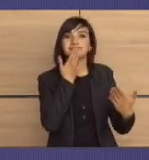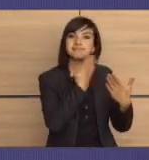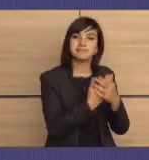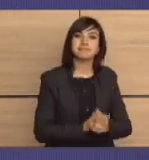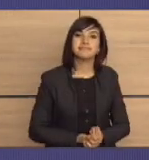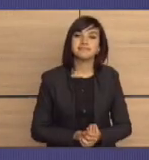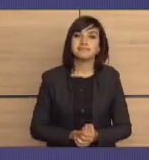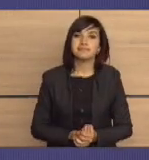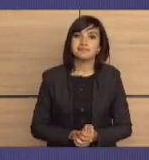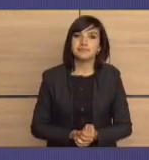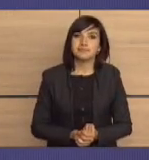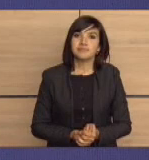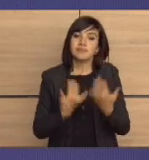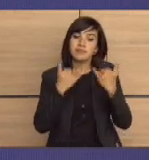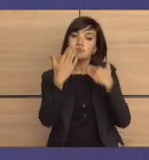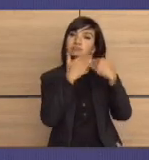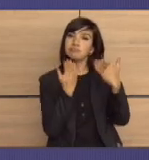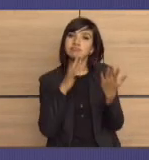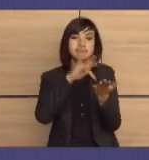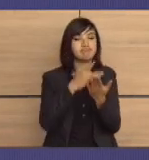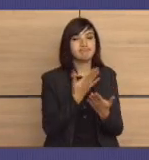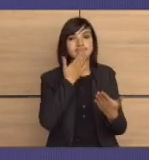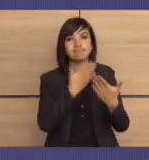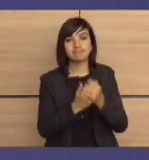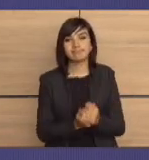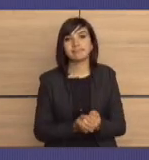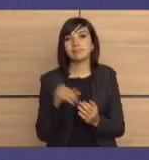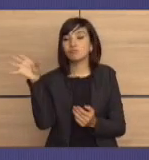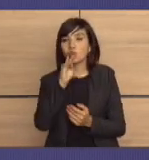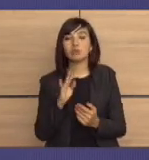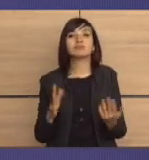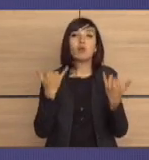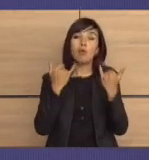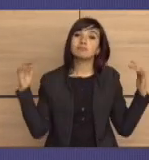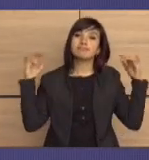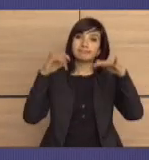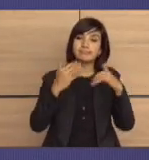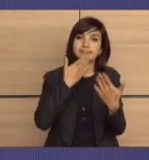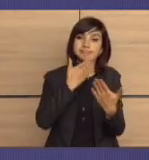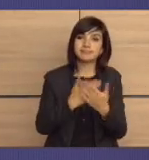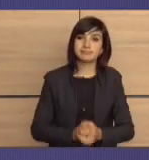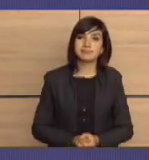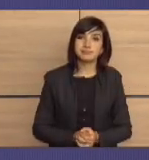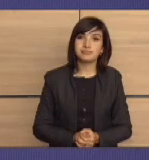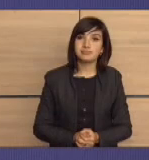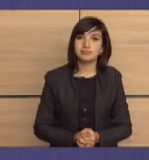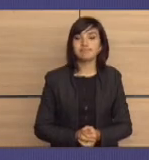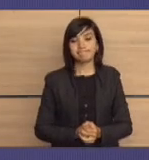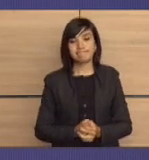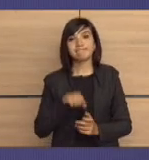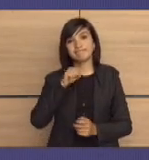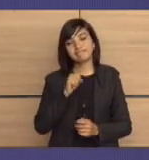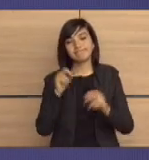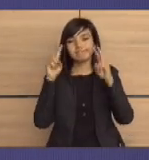ministerio, por esta invitación y a todos ustedes por estar presentes acá, a un tema tan importante